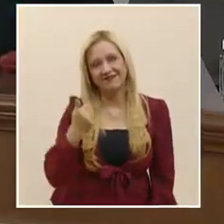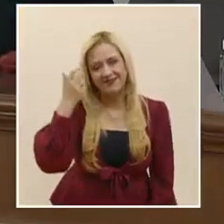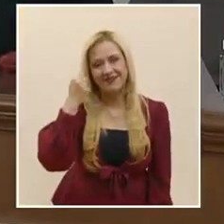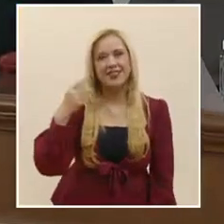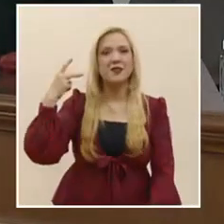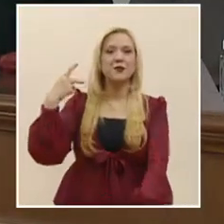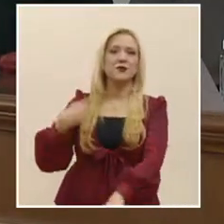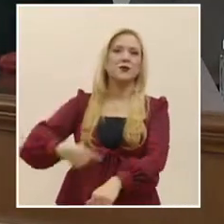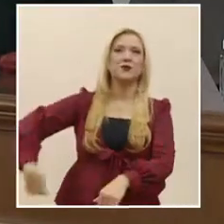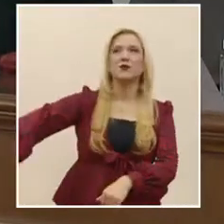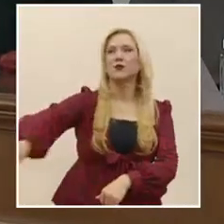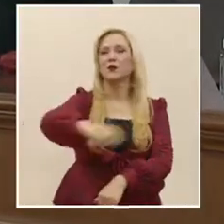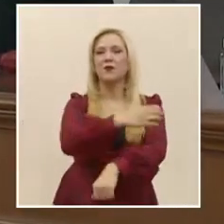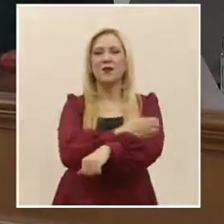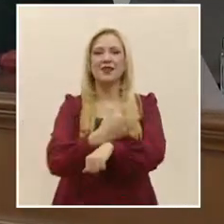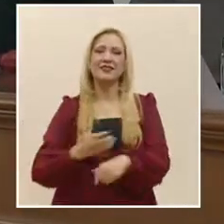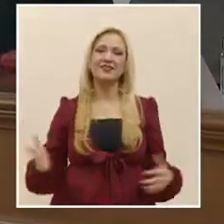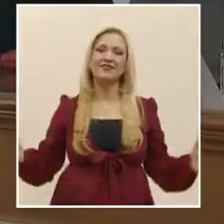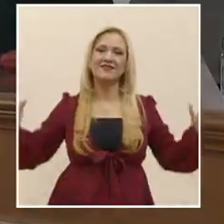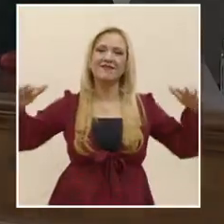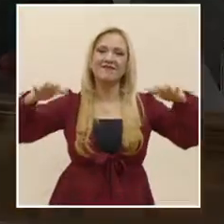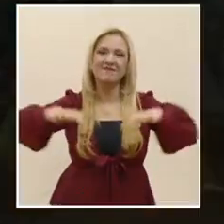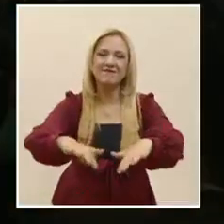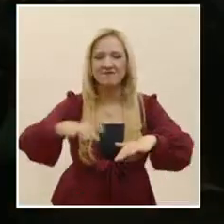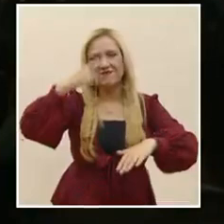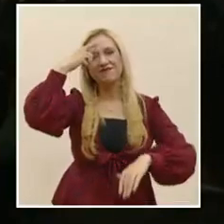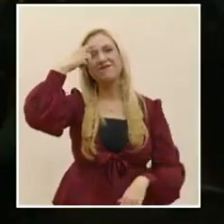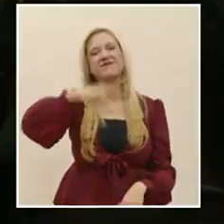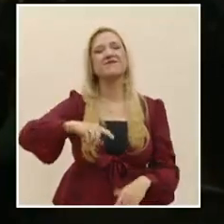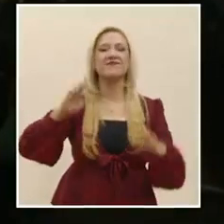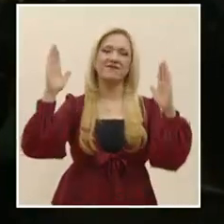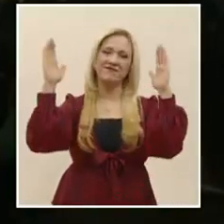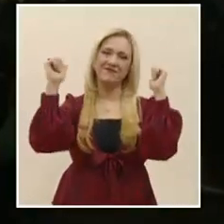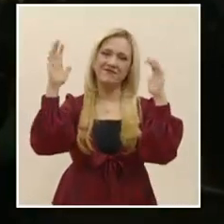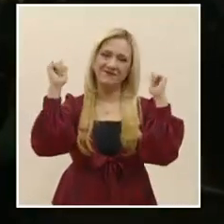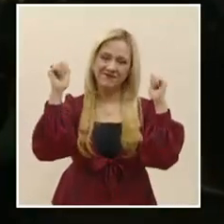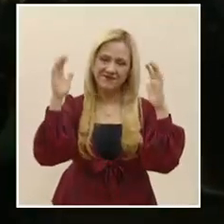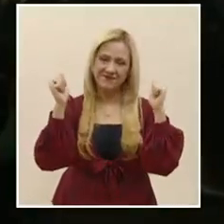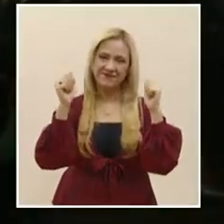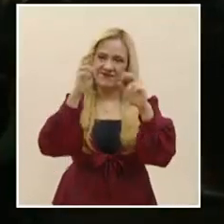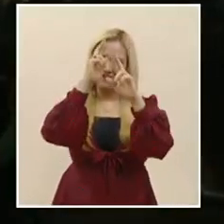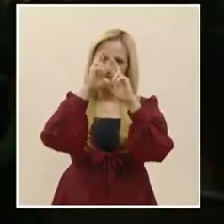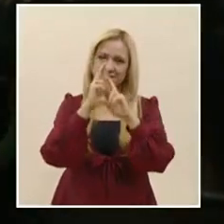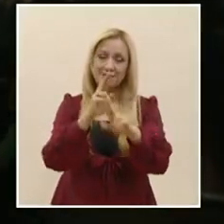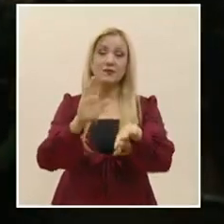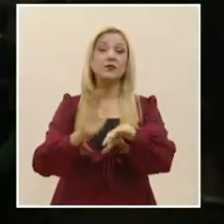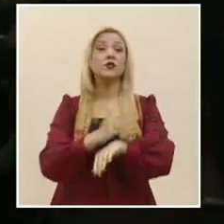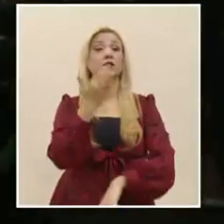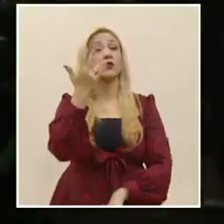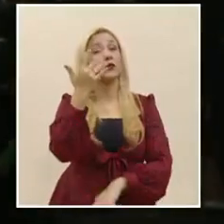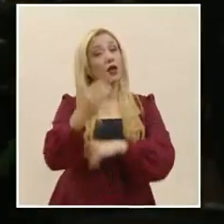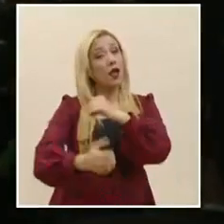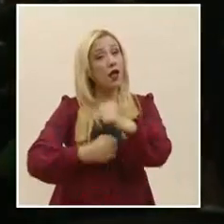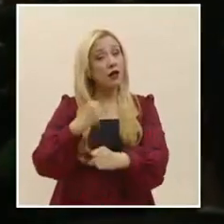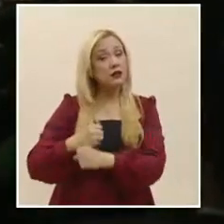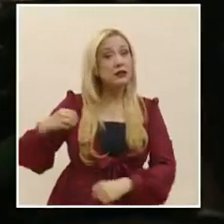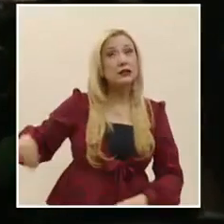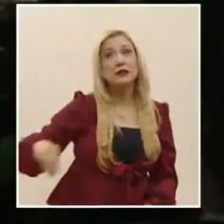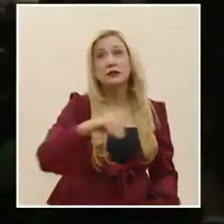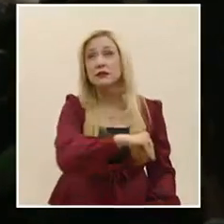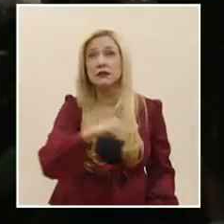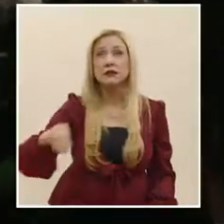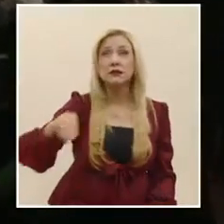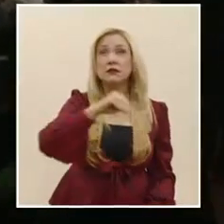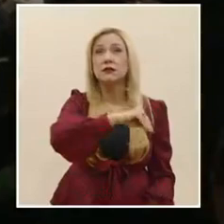del Poder Judicial de la Federación organizó una ceremonia de despedida a quien recorrió toda la carrera judicial para llegar a